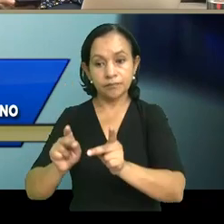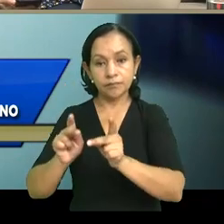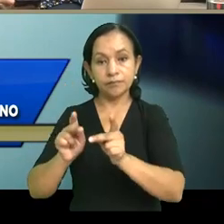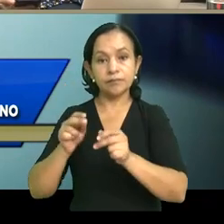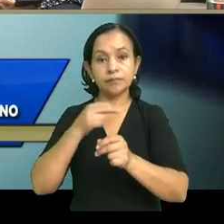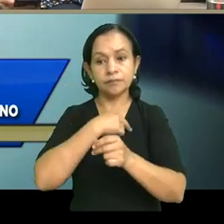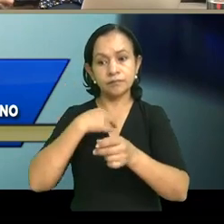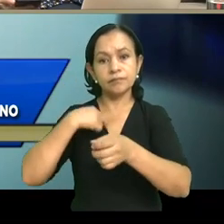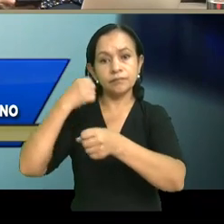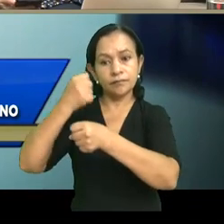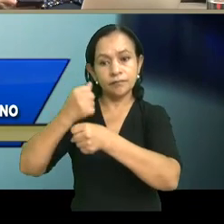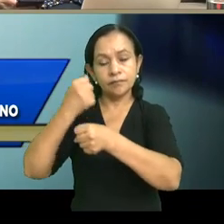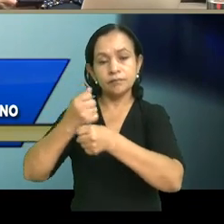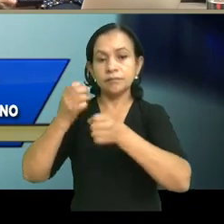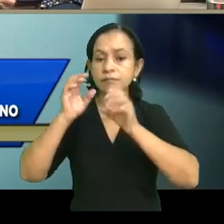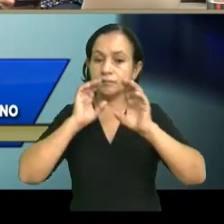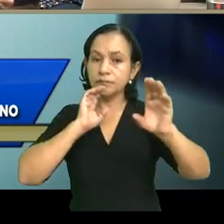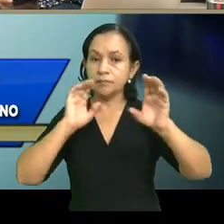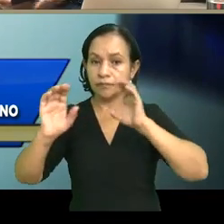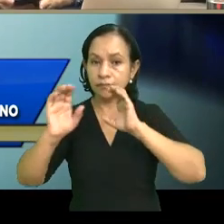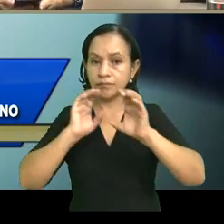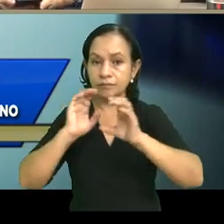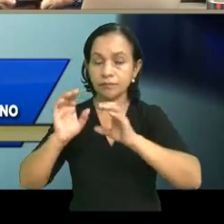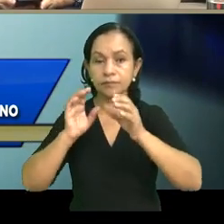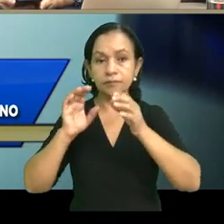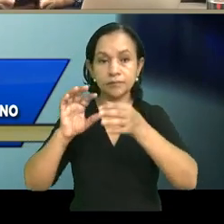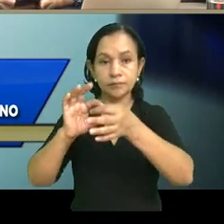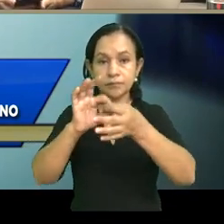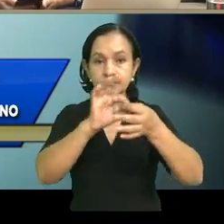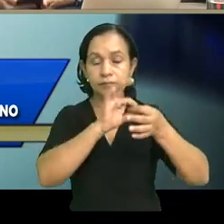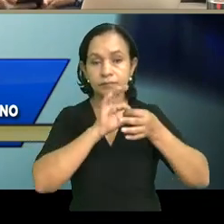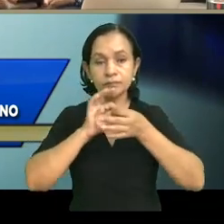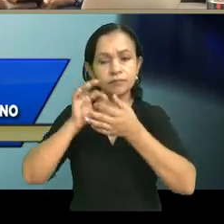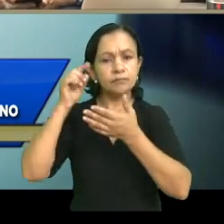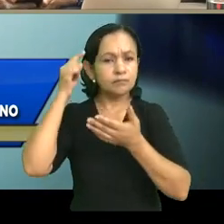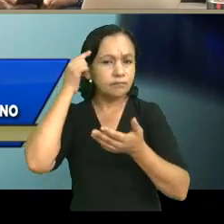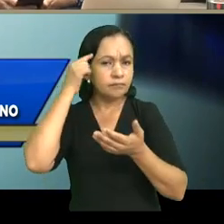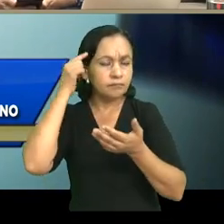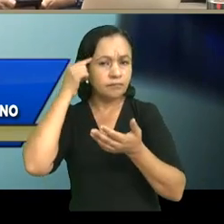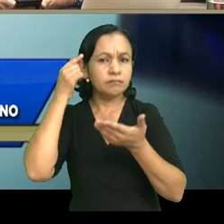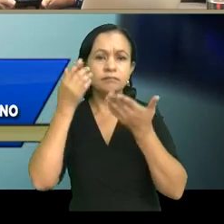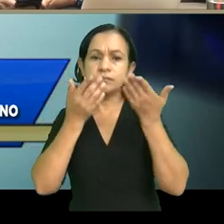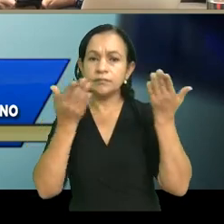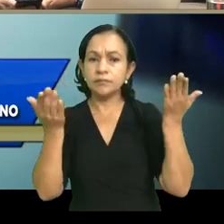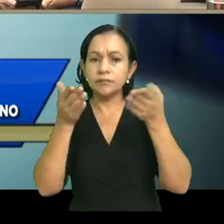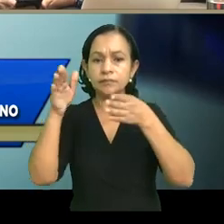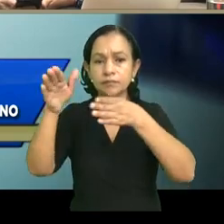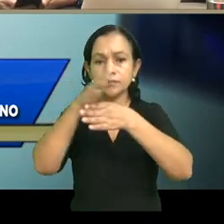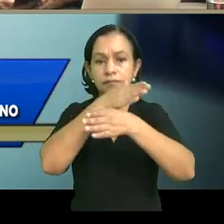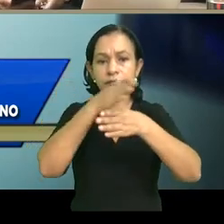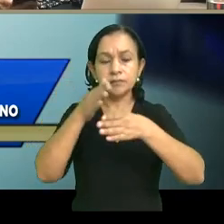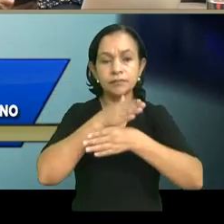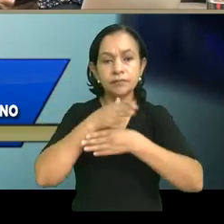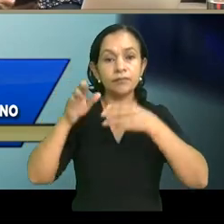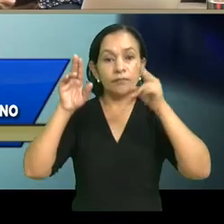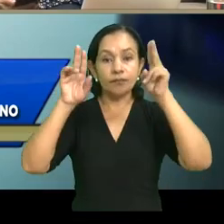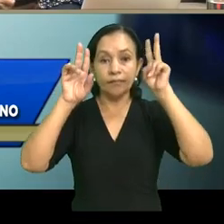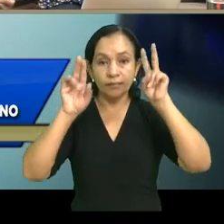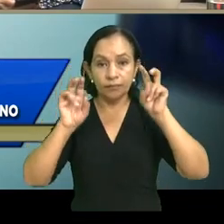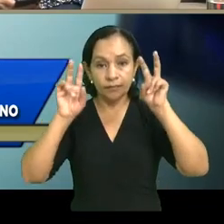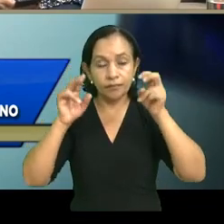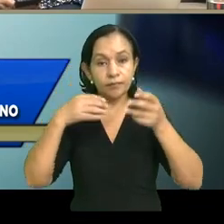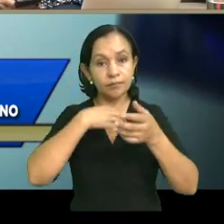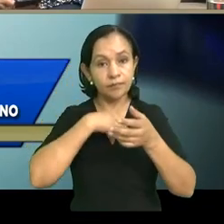hacen un trabajo, un diálogo, hay toda una reflexión sobre los distintos temas, y